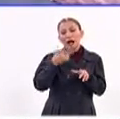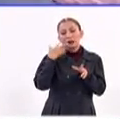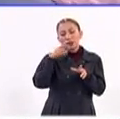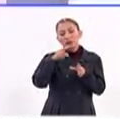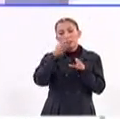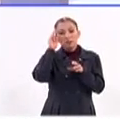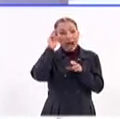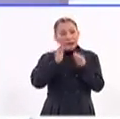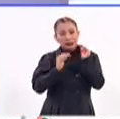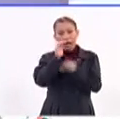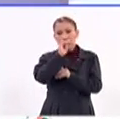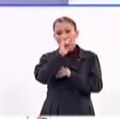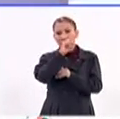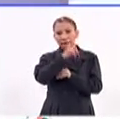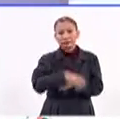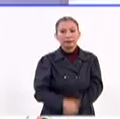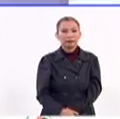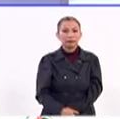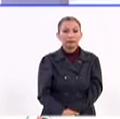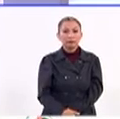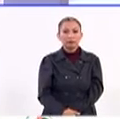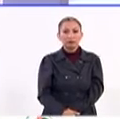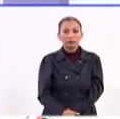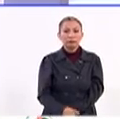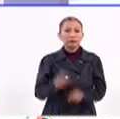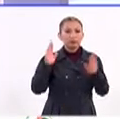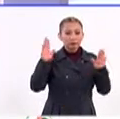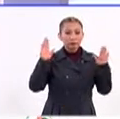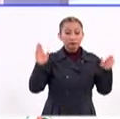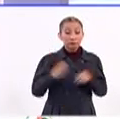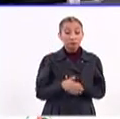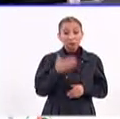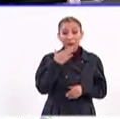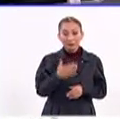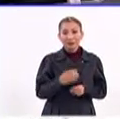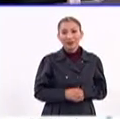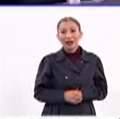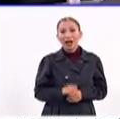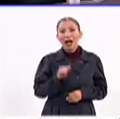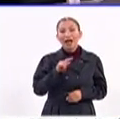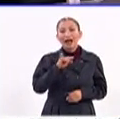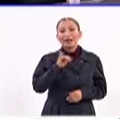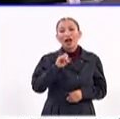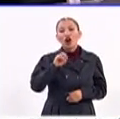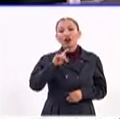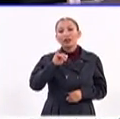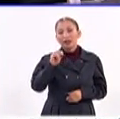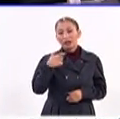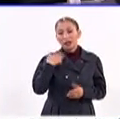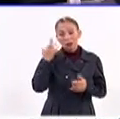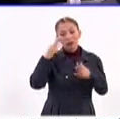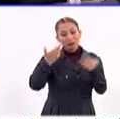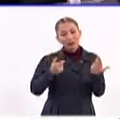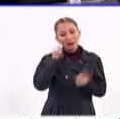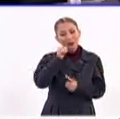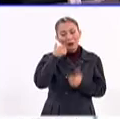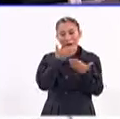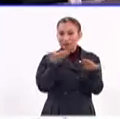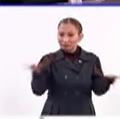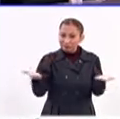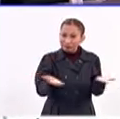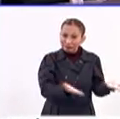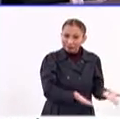mis maestrías con el Politécnico. Claro. Pues qué maravilla. Muchísimas pues muy bien, María gracias. Alejandra Ortiz Gómez, te recibiremos aquí siempre con los